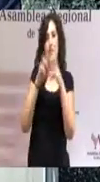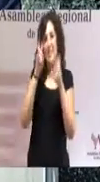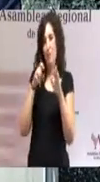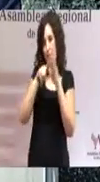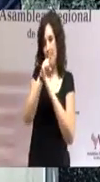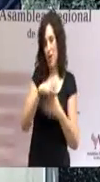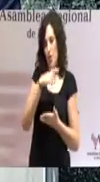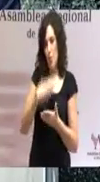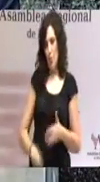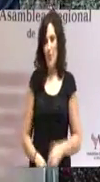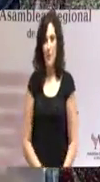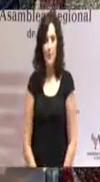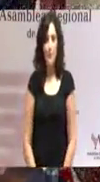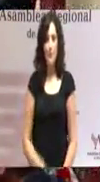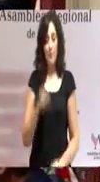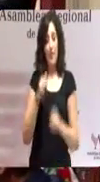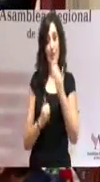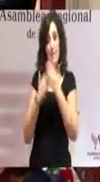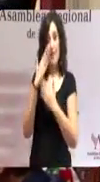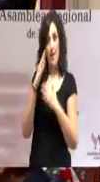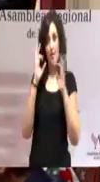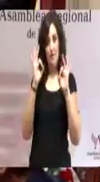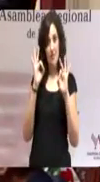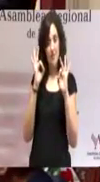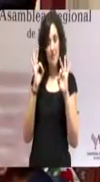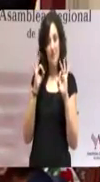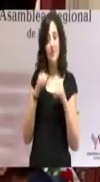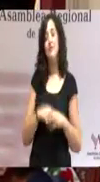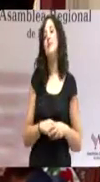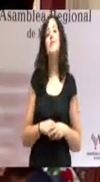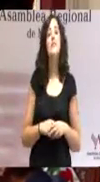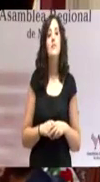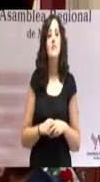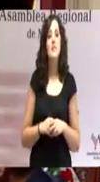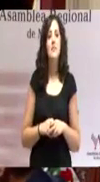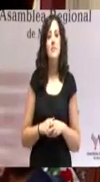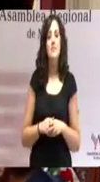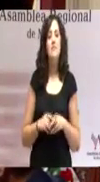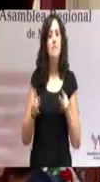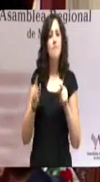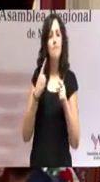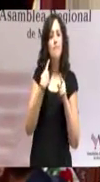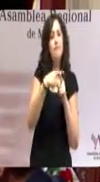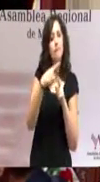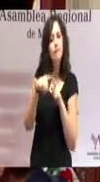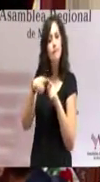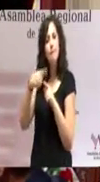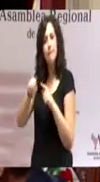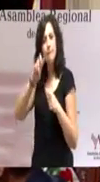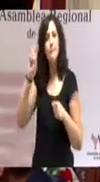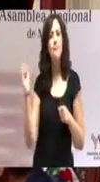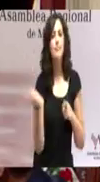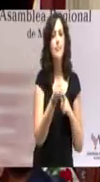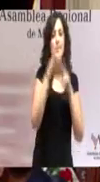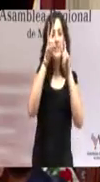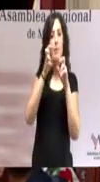Esta mañana hemos asistido, como digo, a unas diversas, distintas y distantes